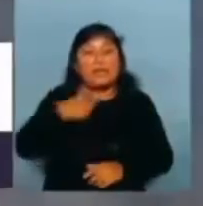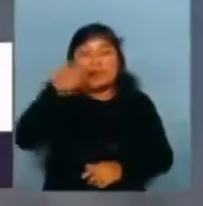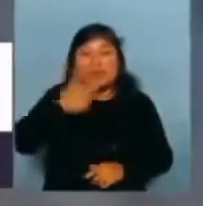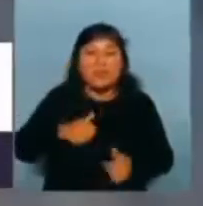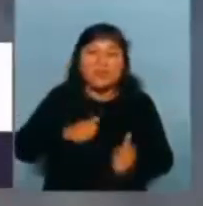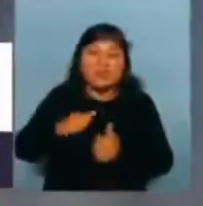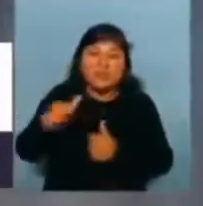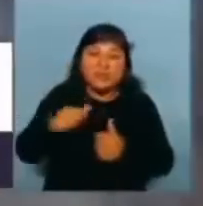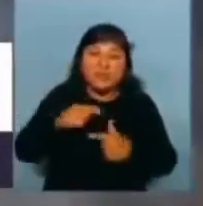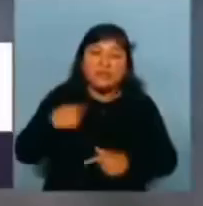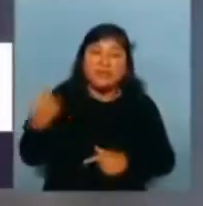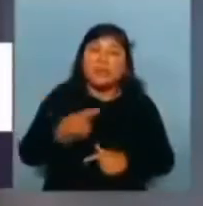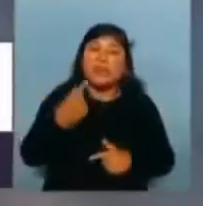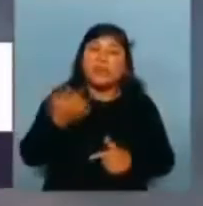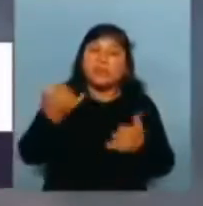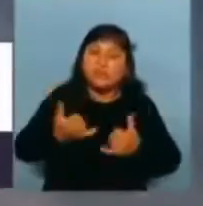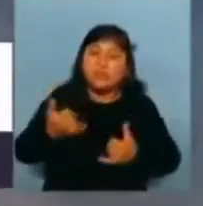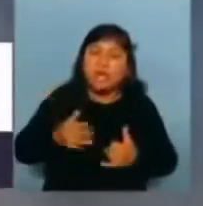en día